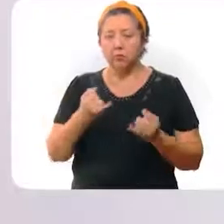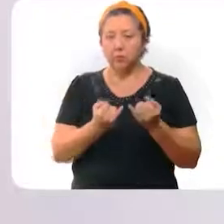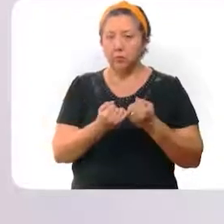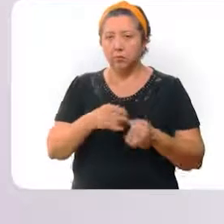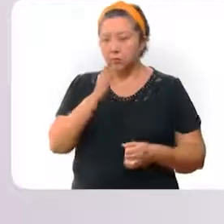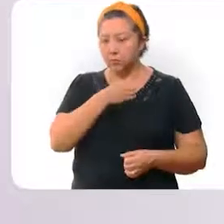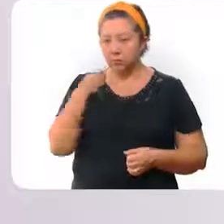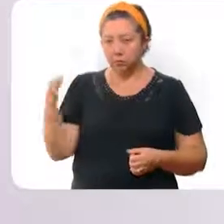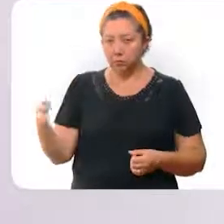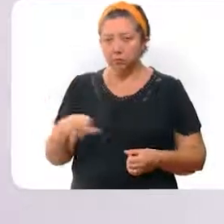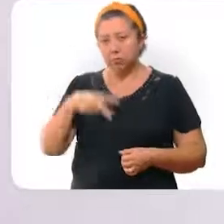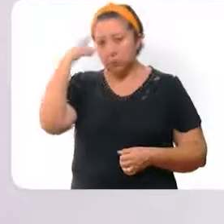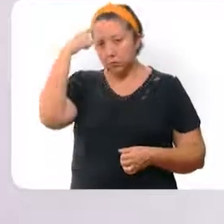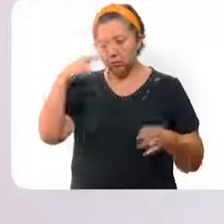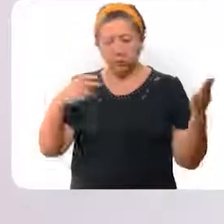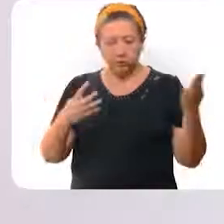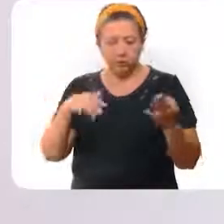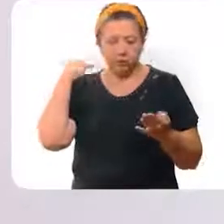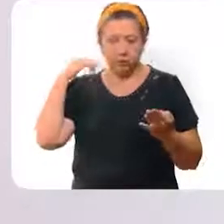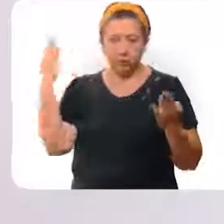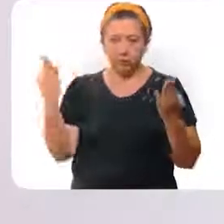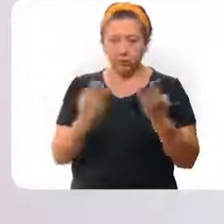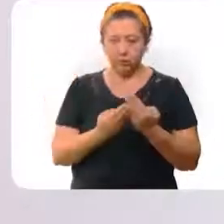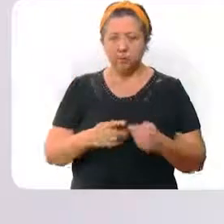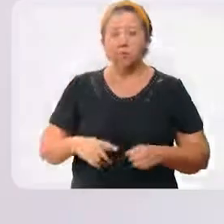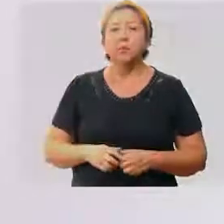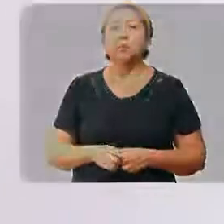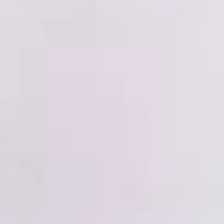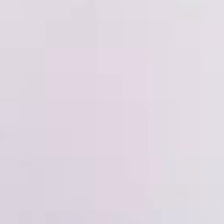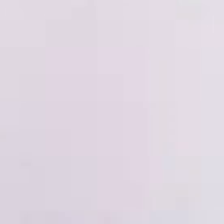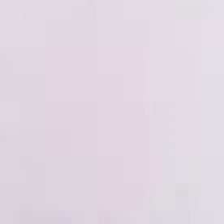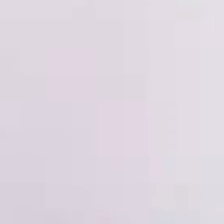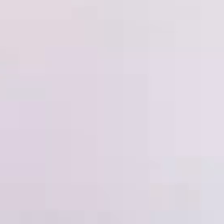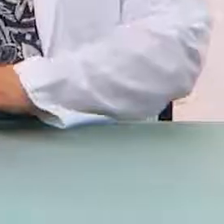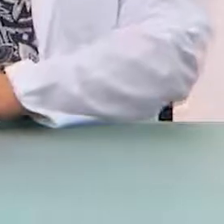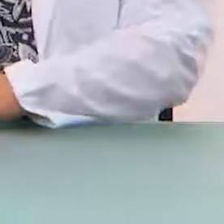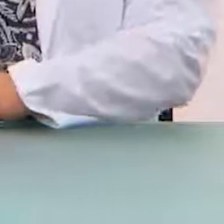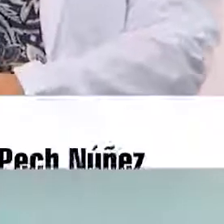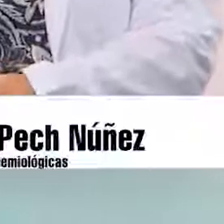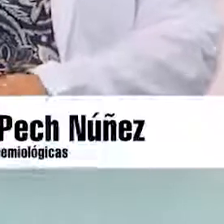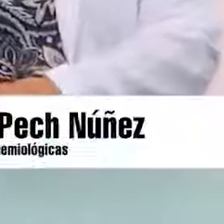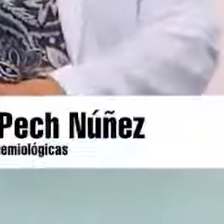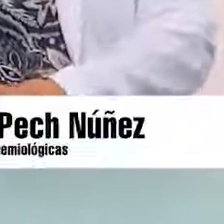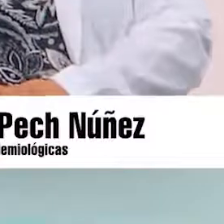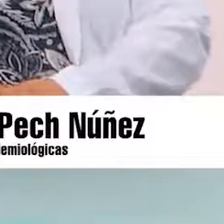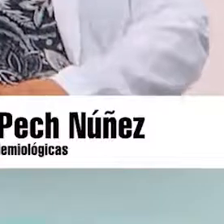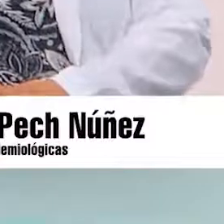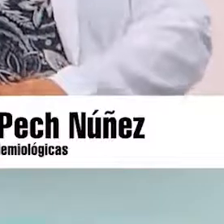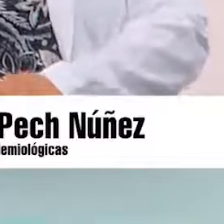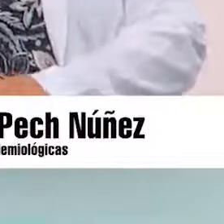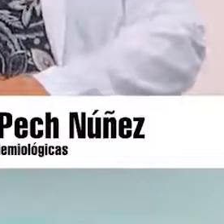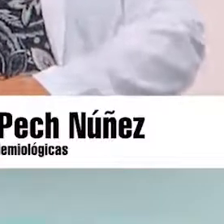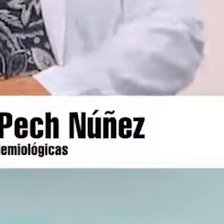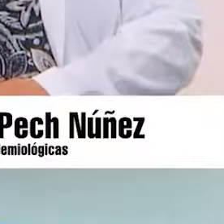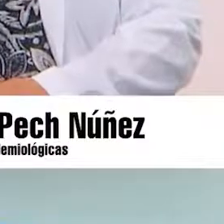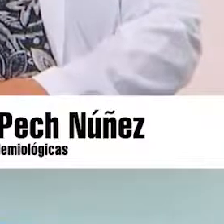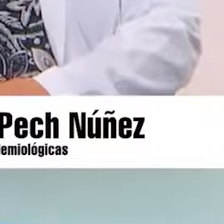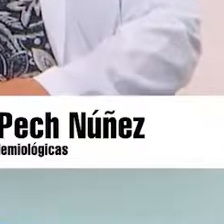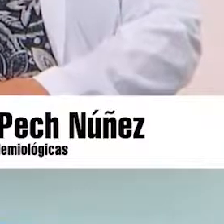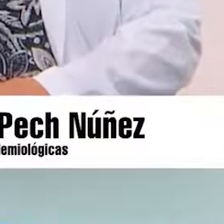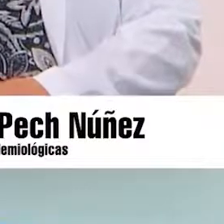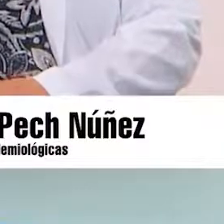homologar fechas de presentación con el semáforo quincenal del Gobierno federal. Es todo el reporte, doctor. Muchas gracias, doctora.